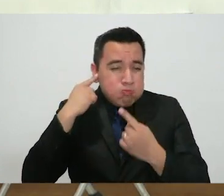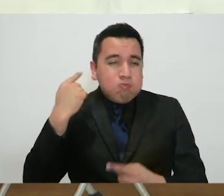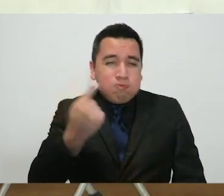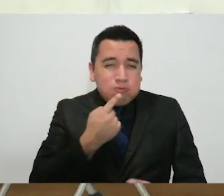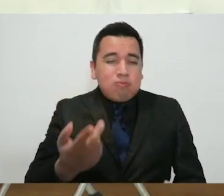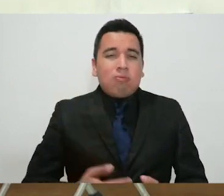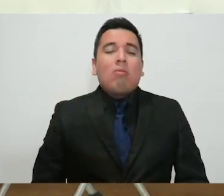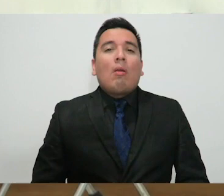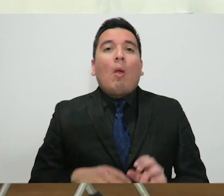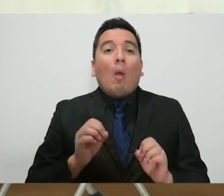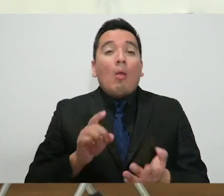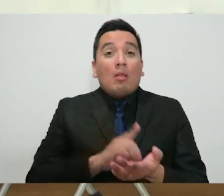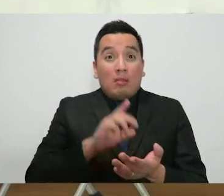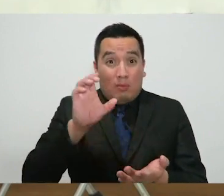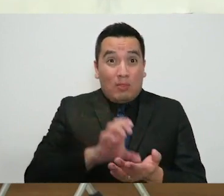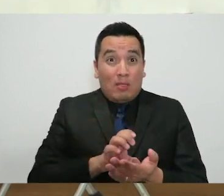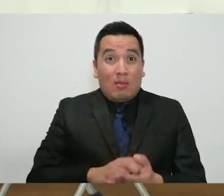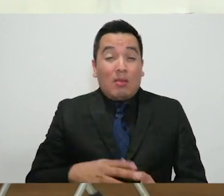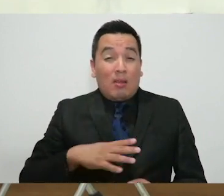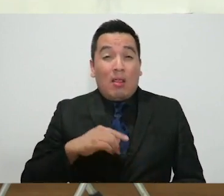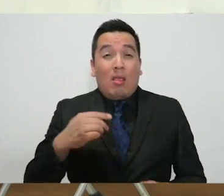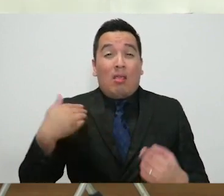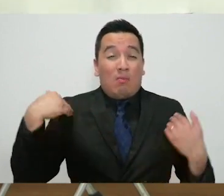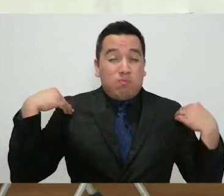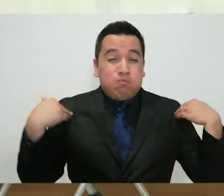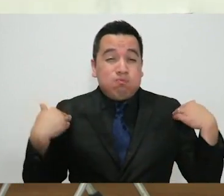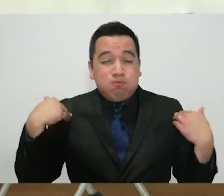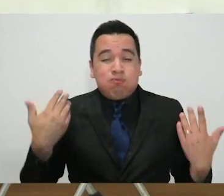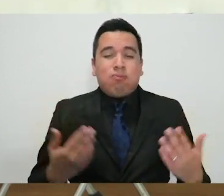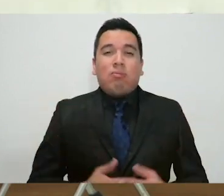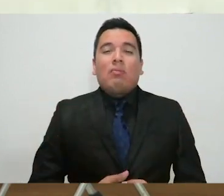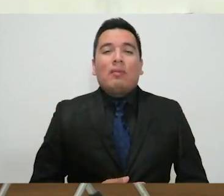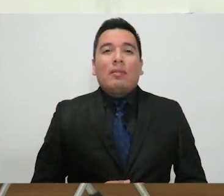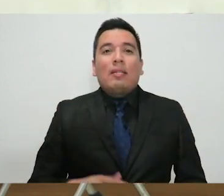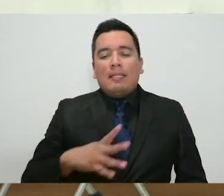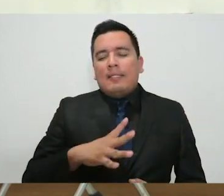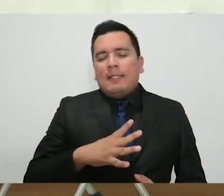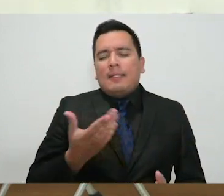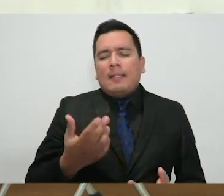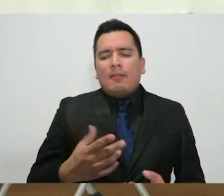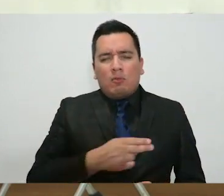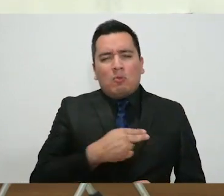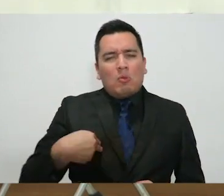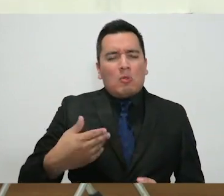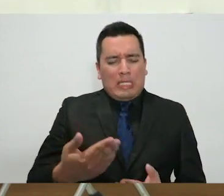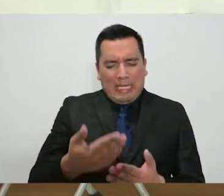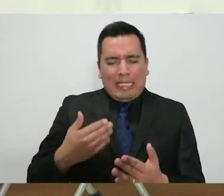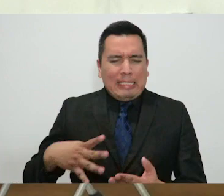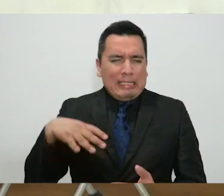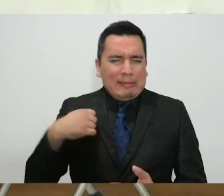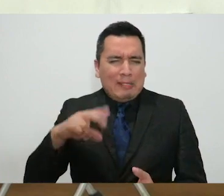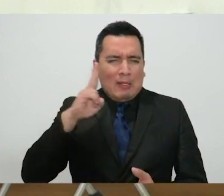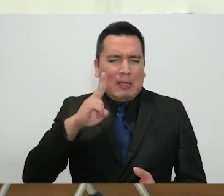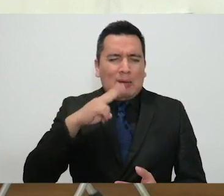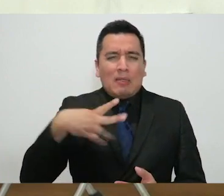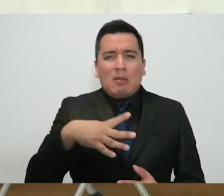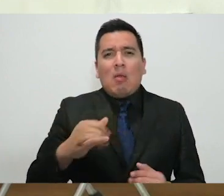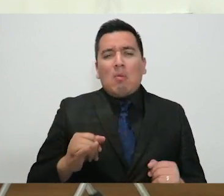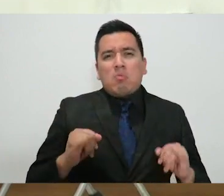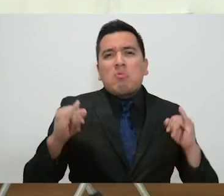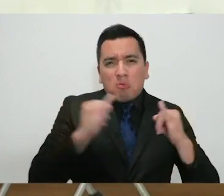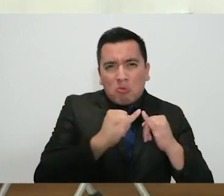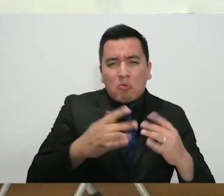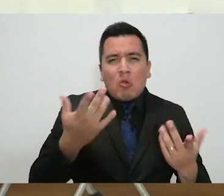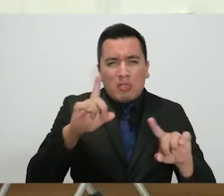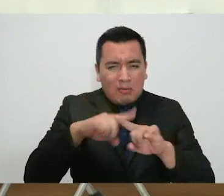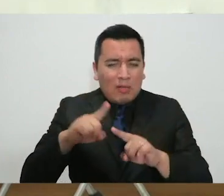discapacidad auditiva, quienes tienen una discapacidad motriz, claramente hay previsiones que permiten que los órganos electorales